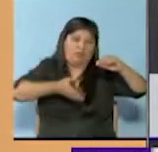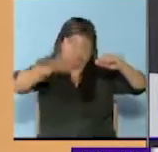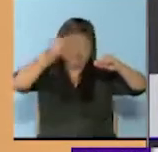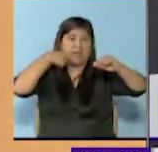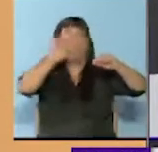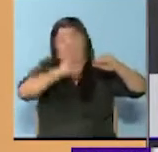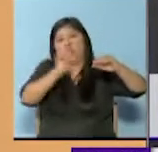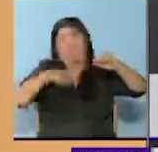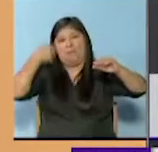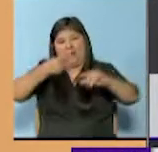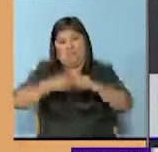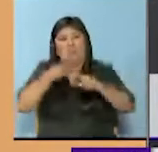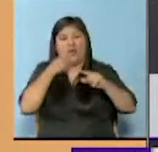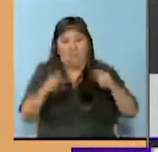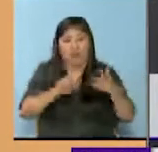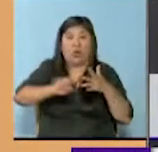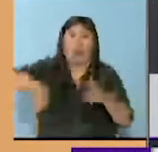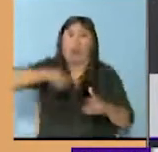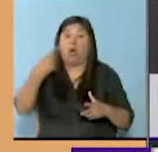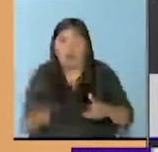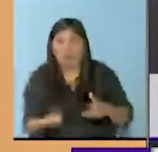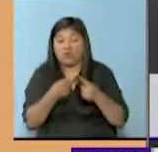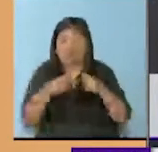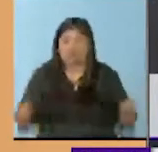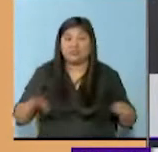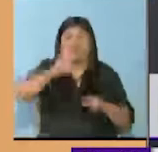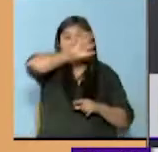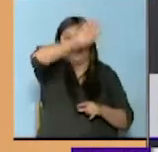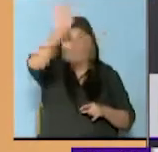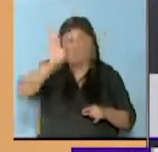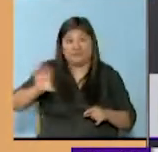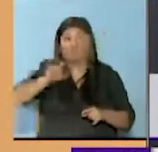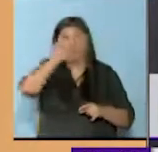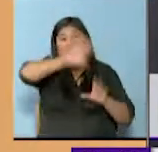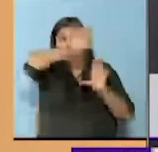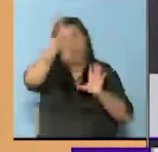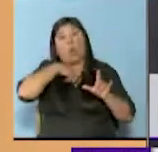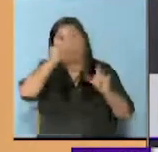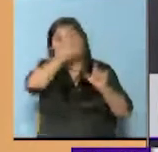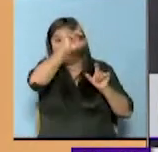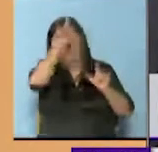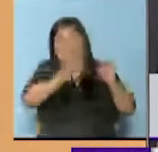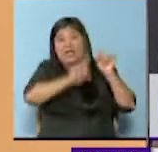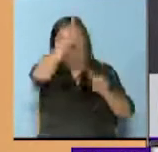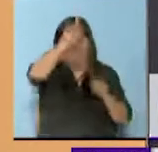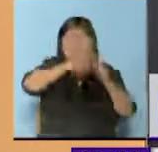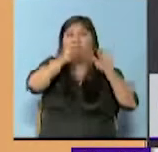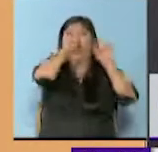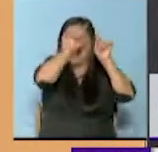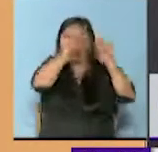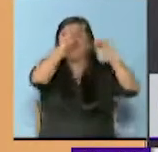dije, patagónicas y del norte, ahí desaparece, y ahora se hace una sola cifra que es así, mira,